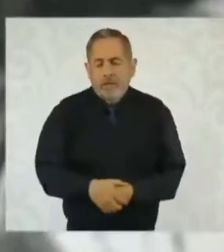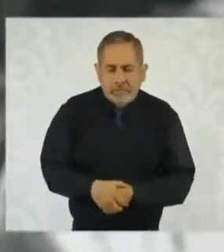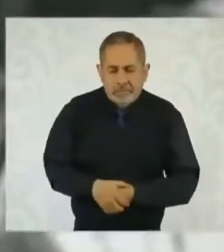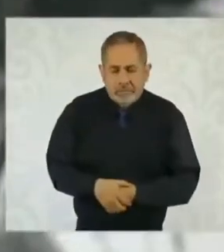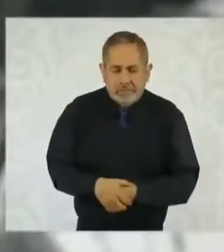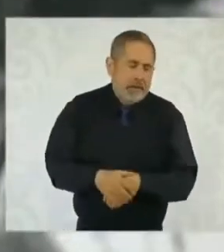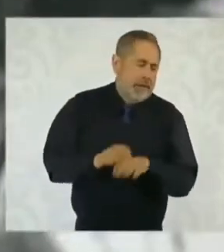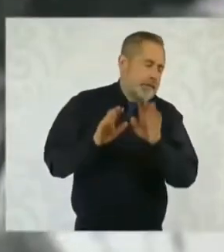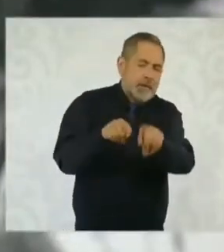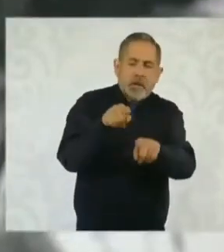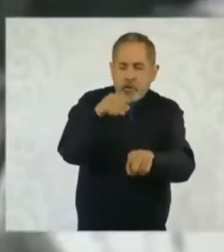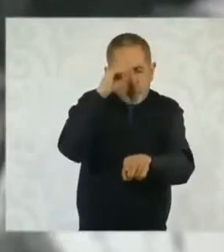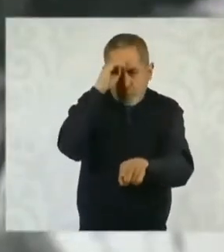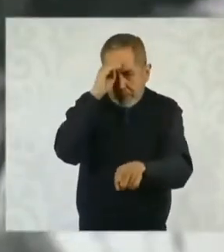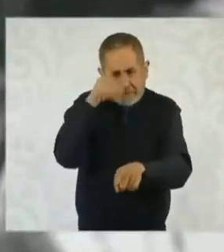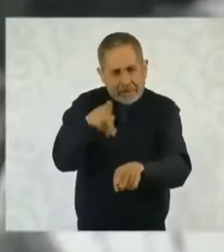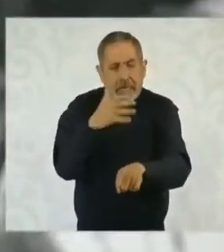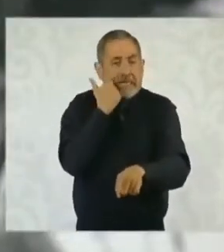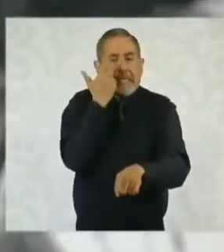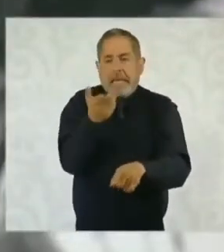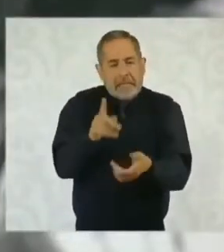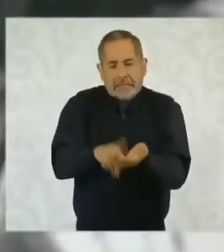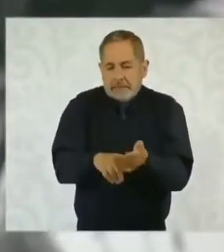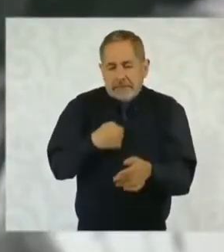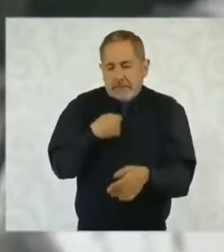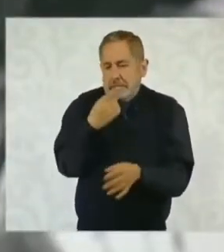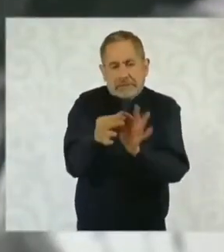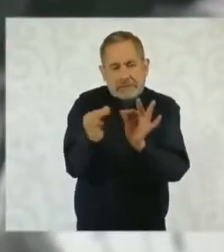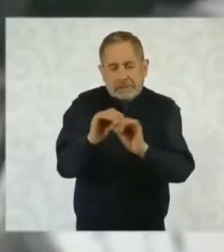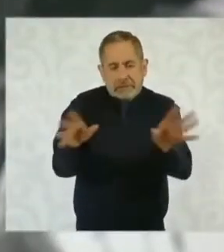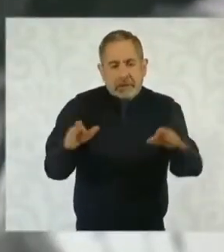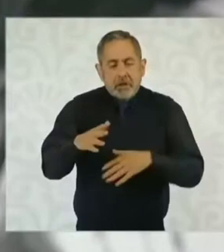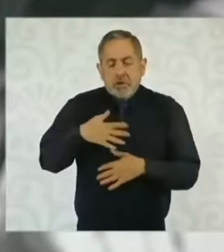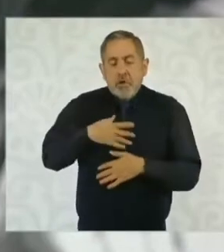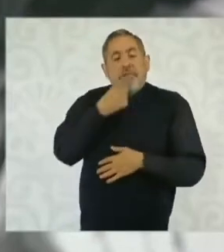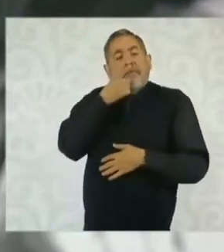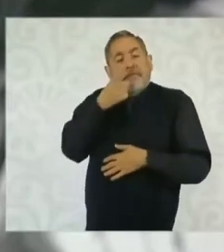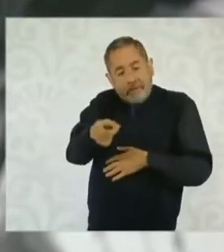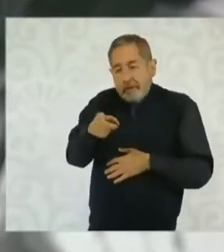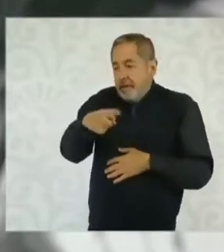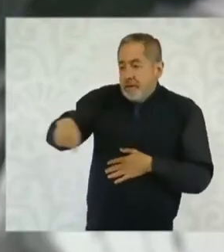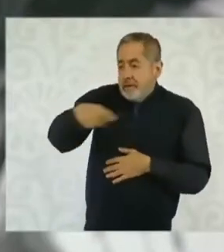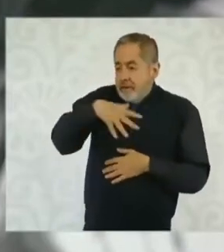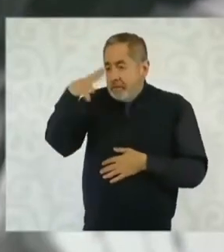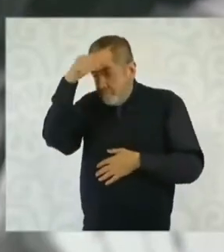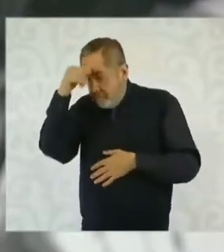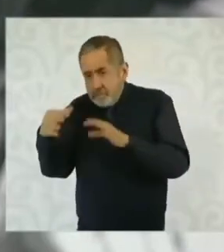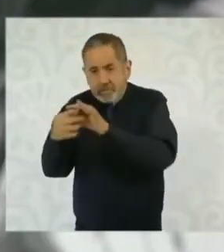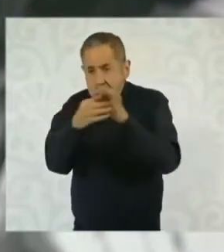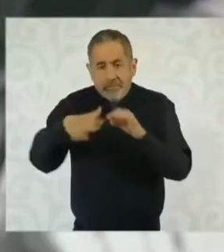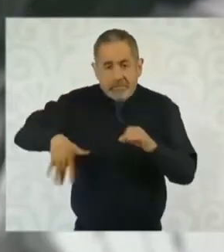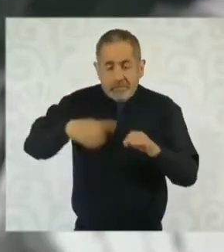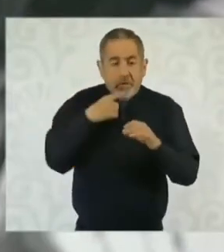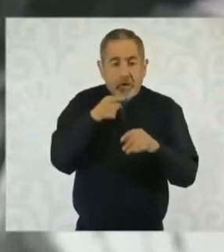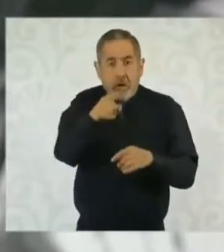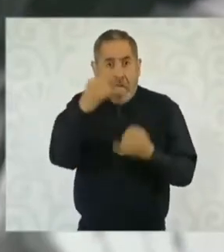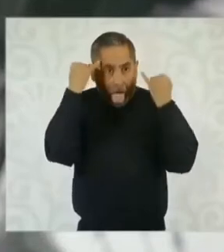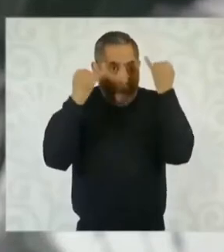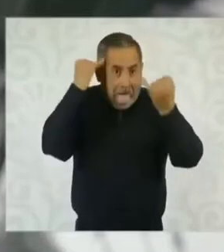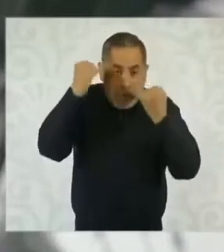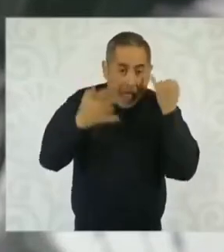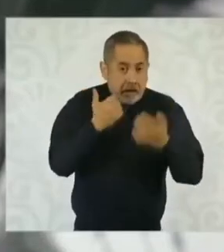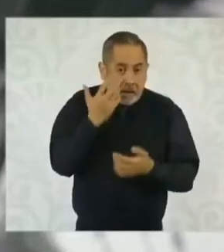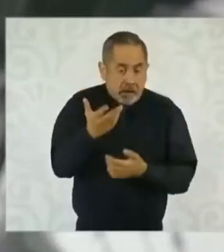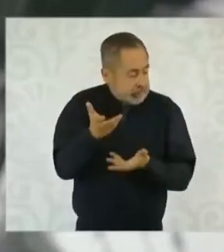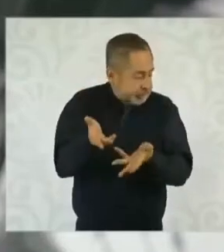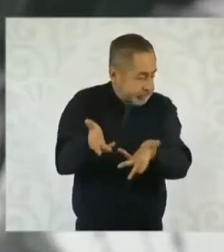puedes dar la interpretación que tú desees. Yo le doy la interpretación que acabo de explicar, que es esta